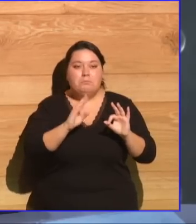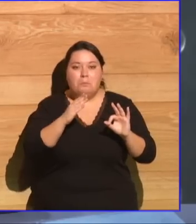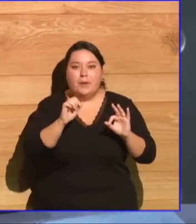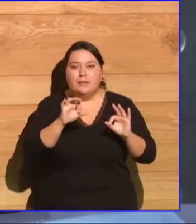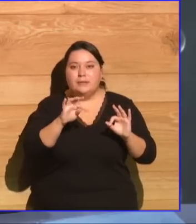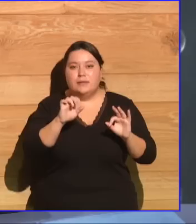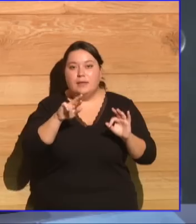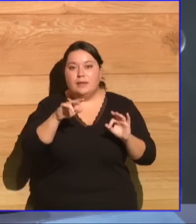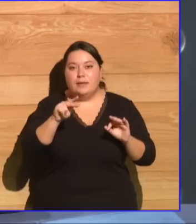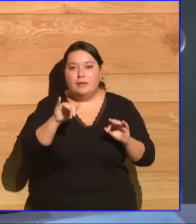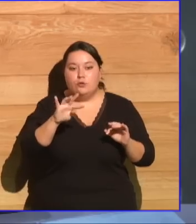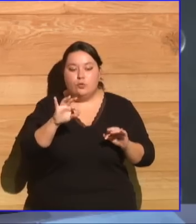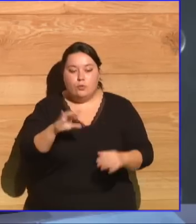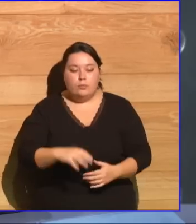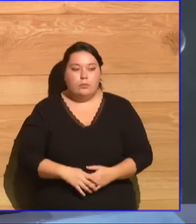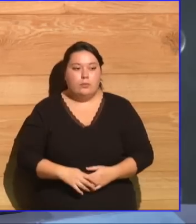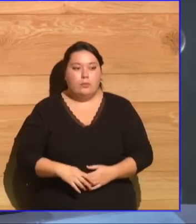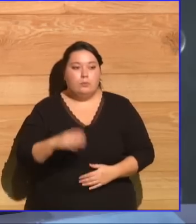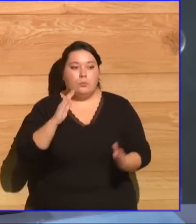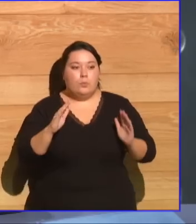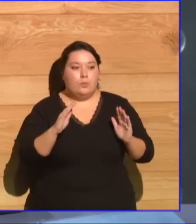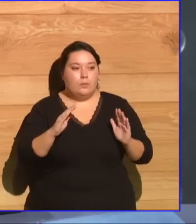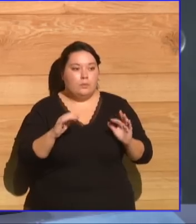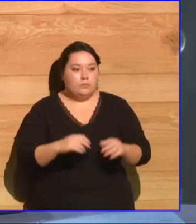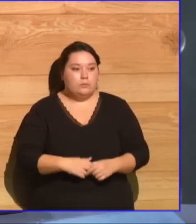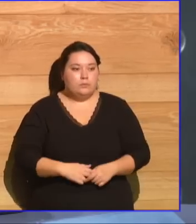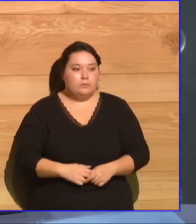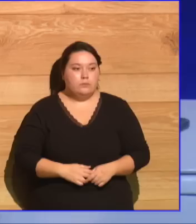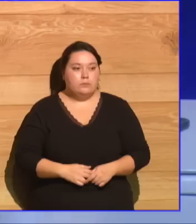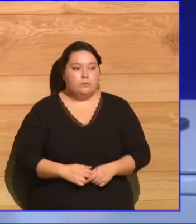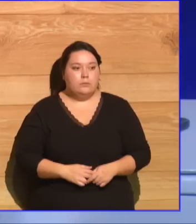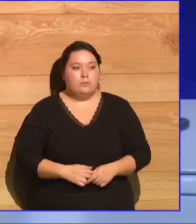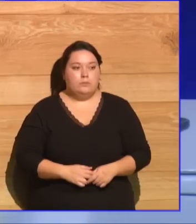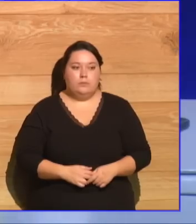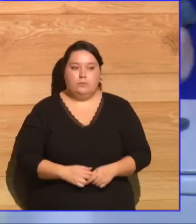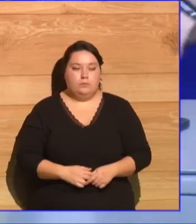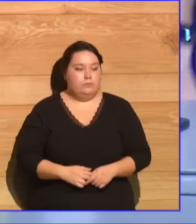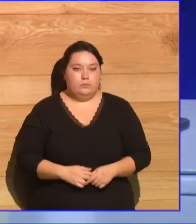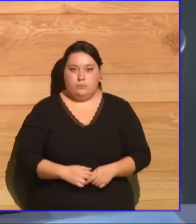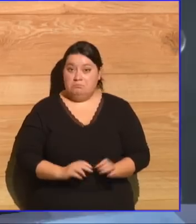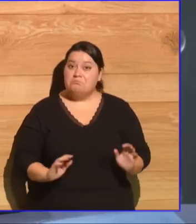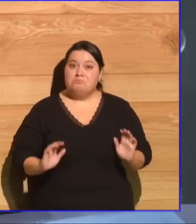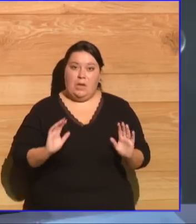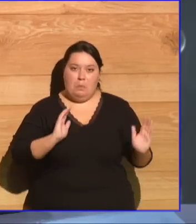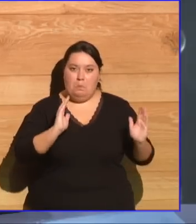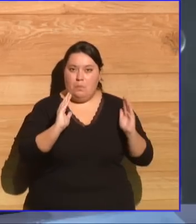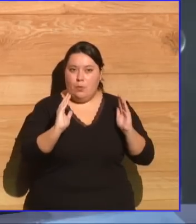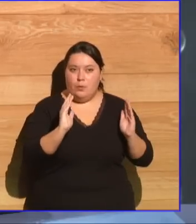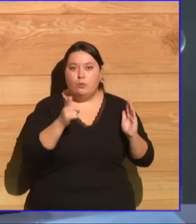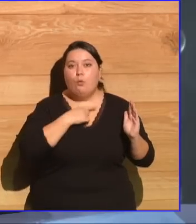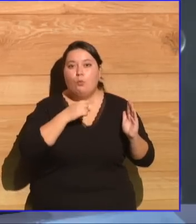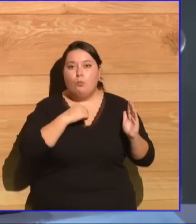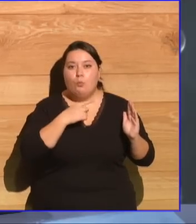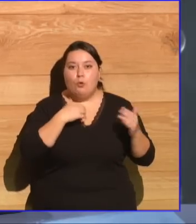el momento en el que Hitler firma Cuando un encuentra a autógrafo Hitler, eso es maravilloso. bárbaro. directamente, momentos de